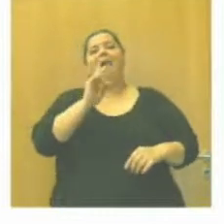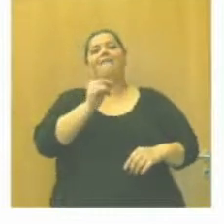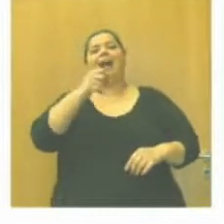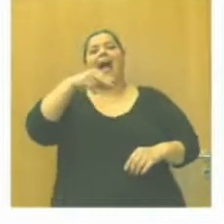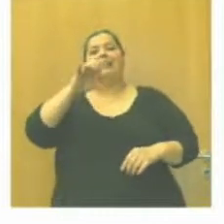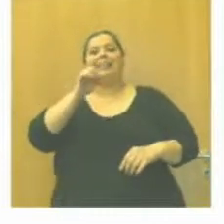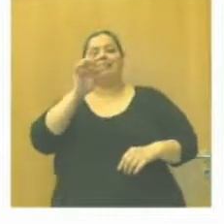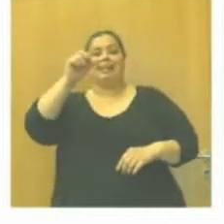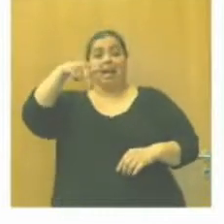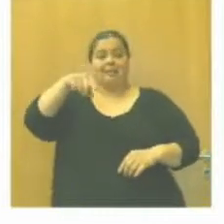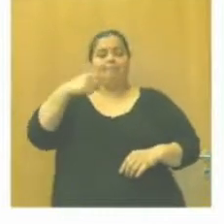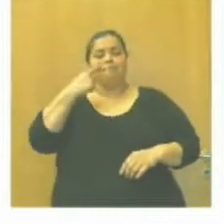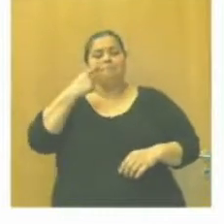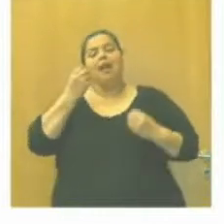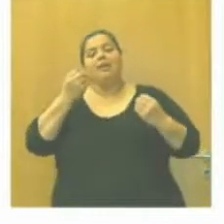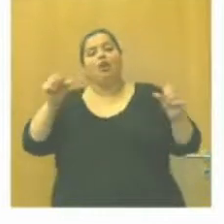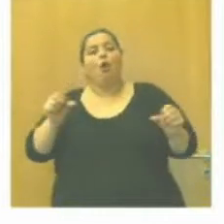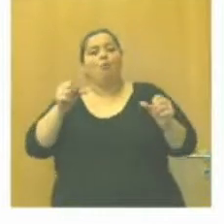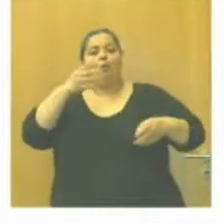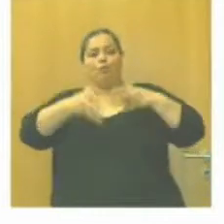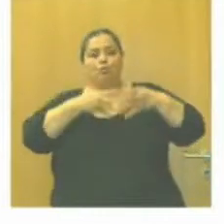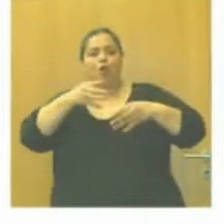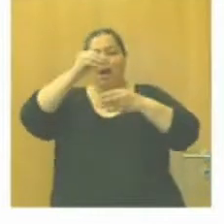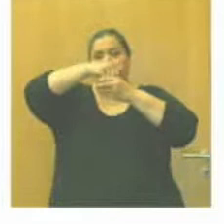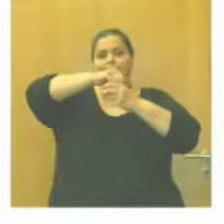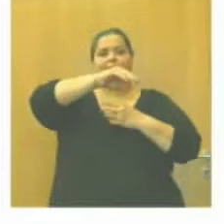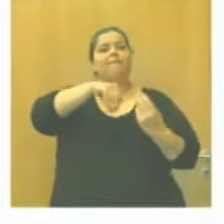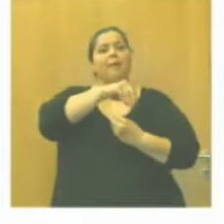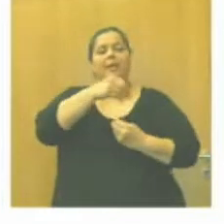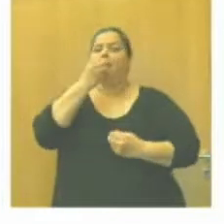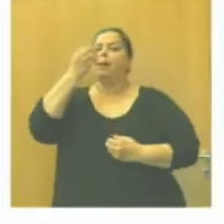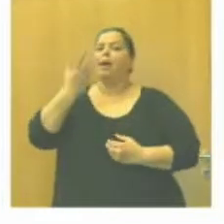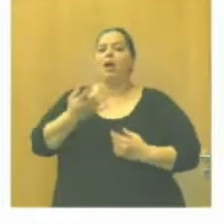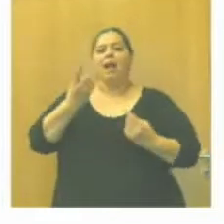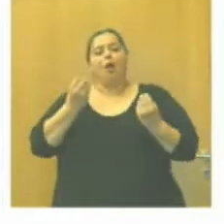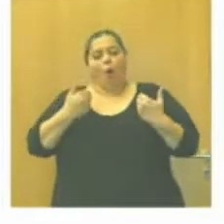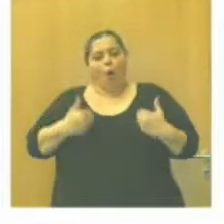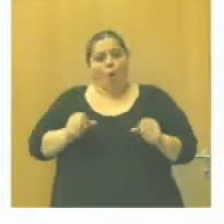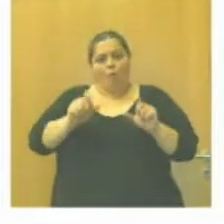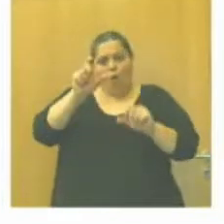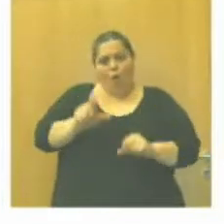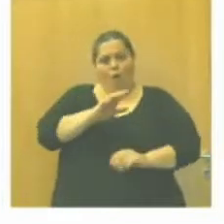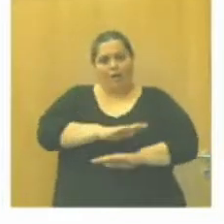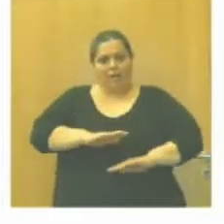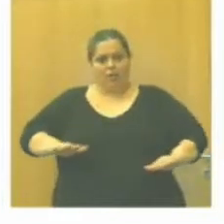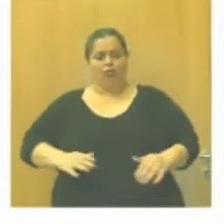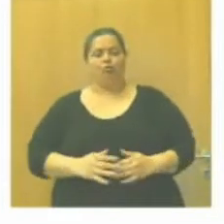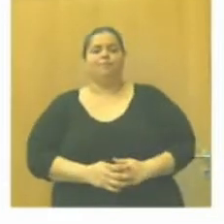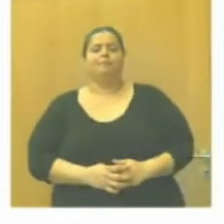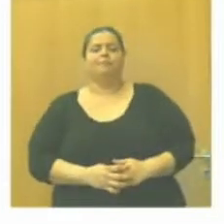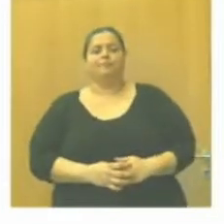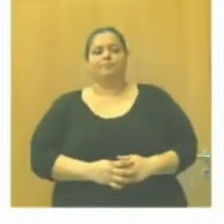centrado en reforzar el funcionamiento de la familia y mejorar el comportamiento de los niños.